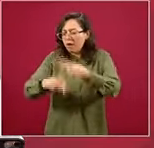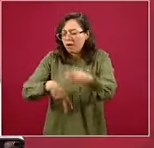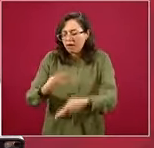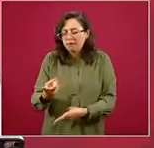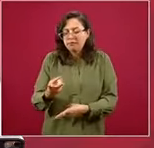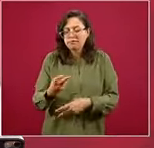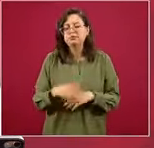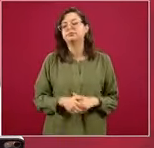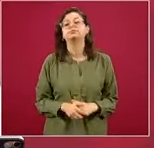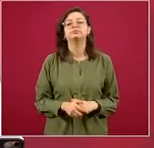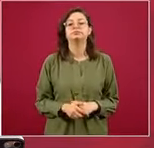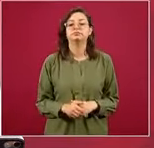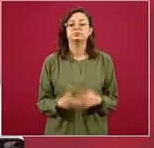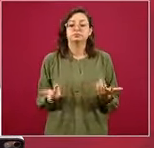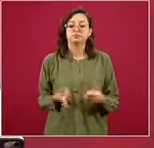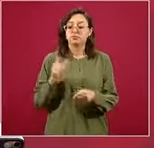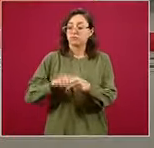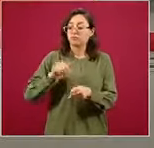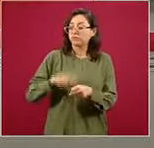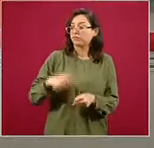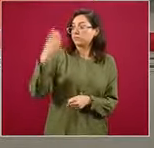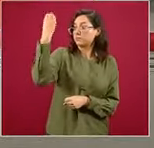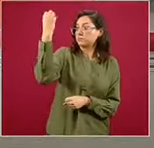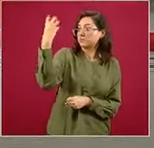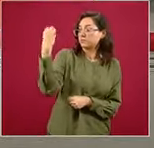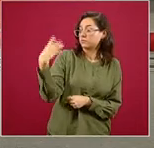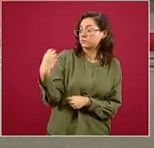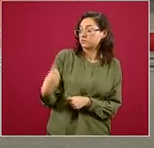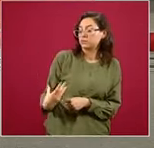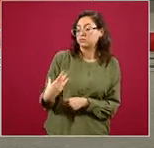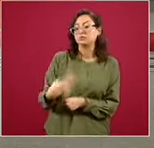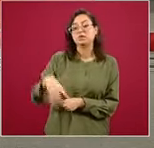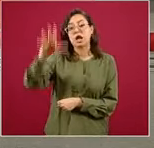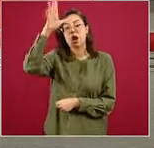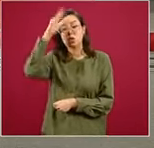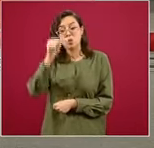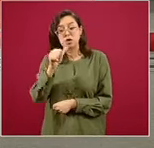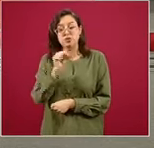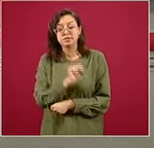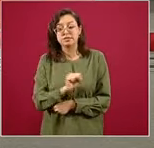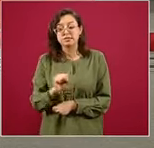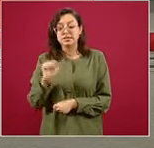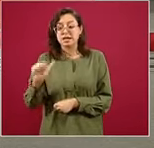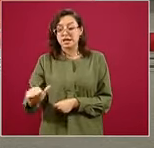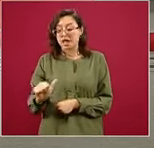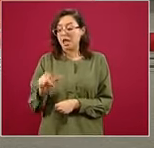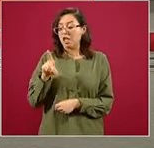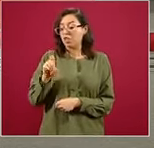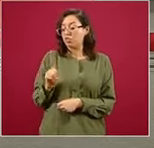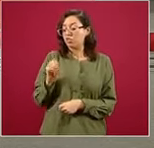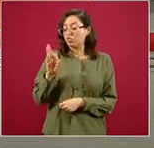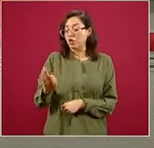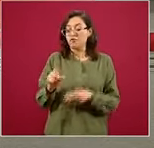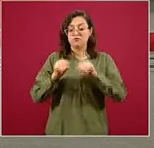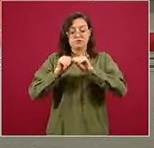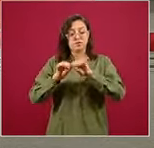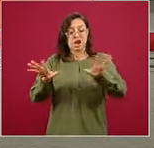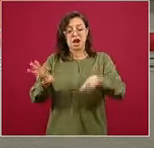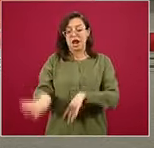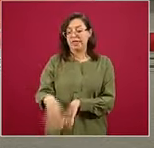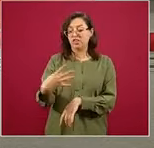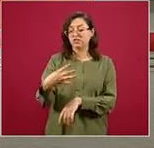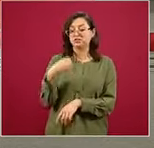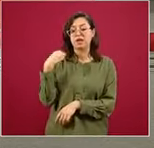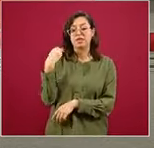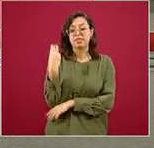La consecuencia del semáforo está estipulada en el acuerdo del secretario de Salud publicado en el Diario Oficial de la Federación el 14 de